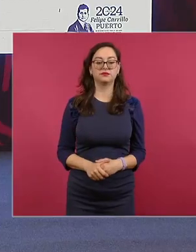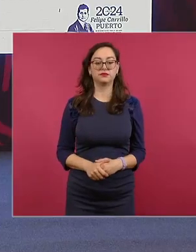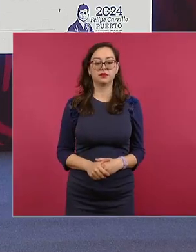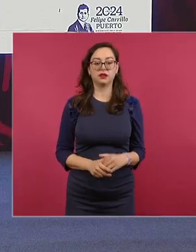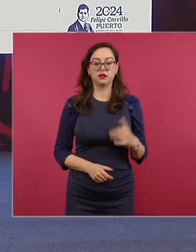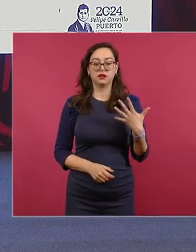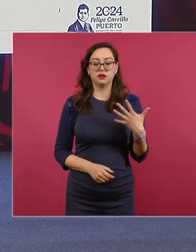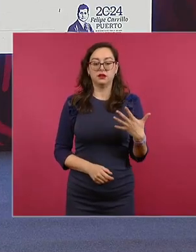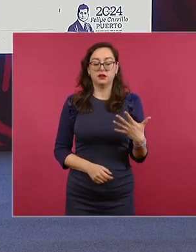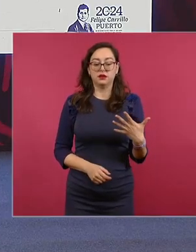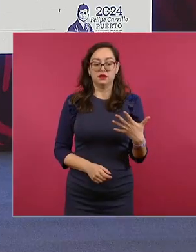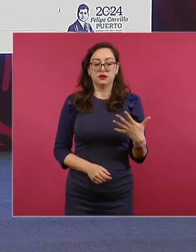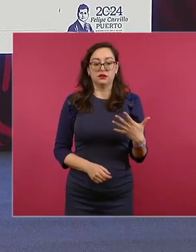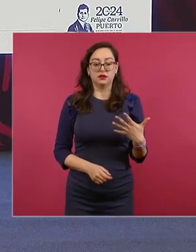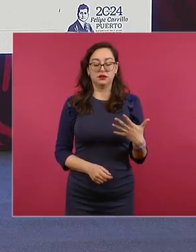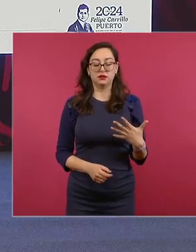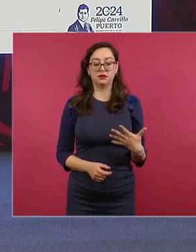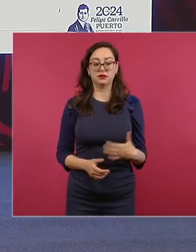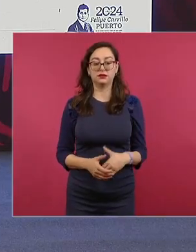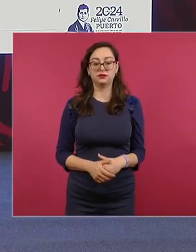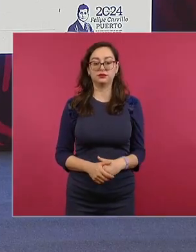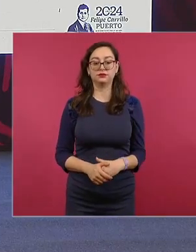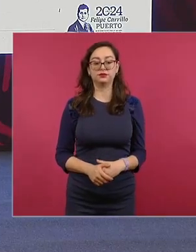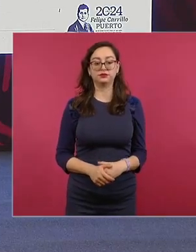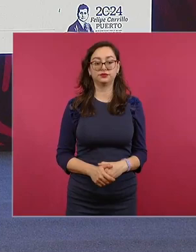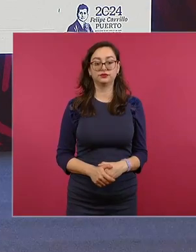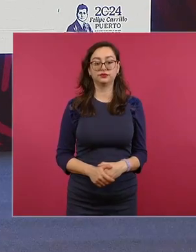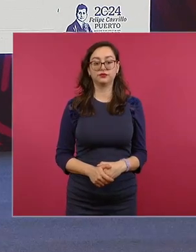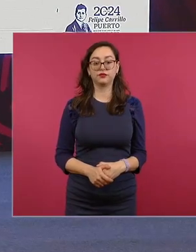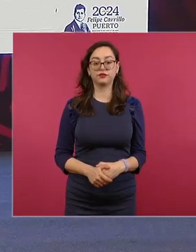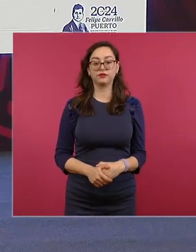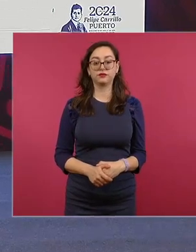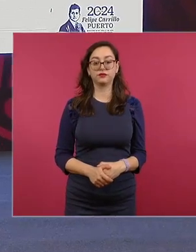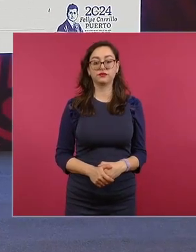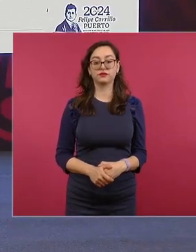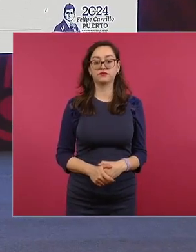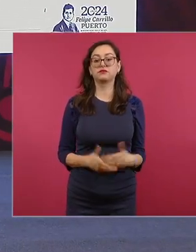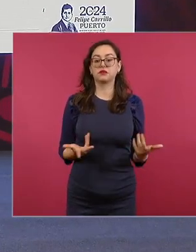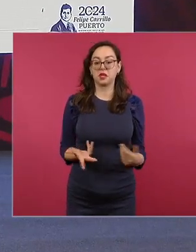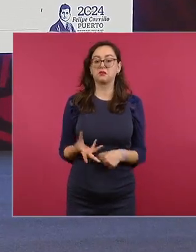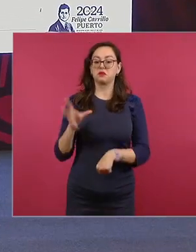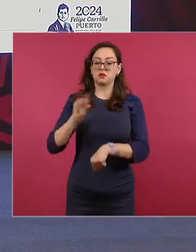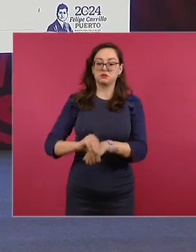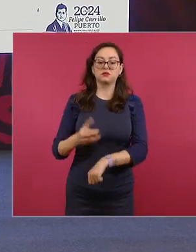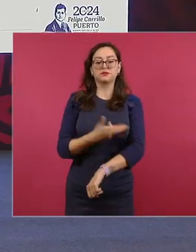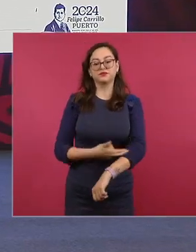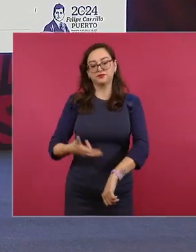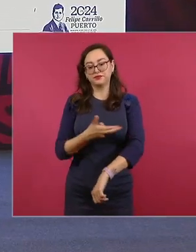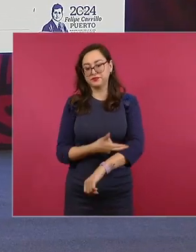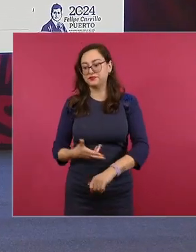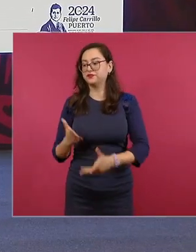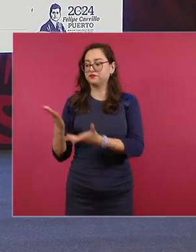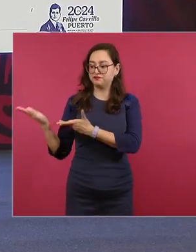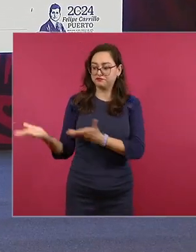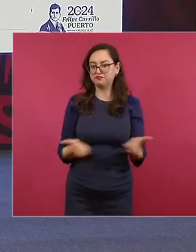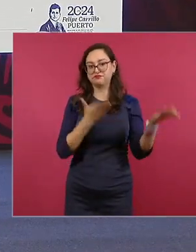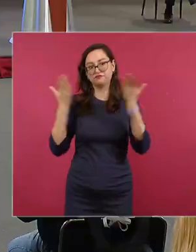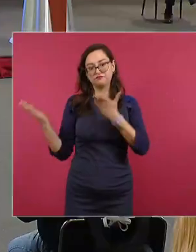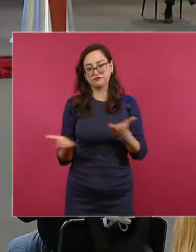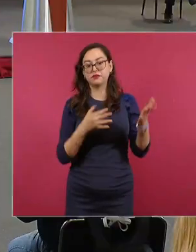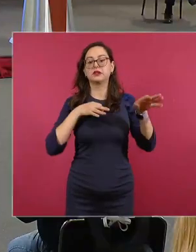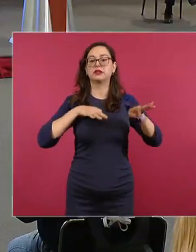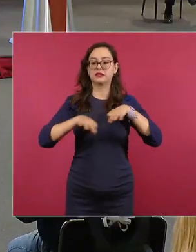Cinco, ampliar vías regulares de movilidad laboral. Esto que te comentaba.